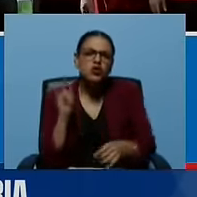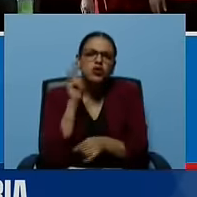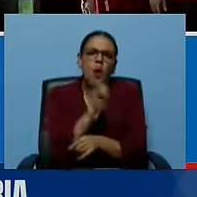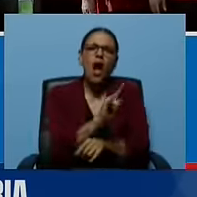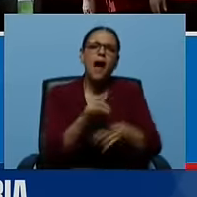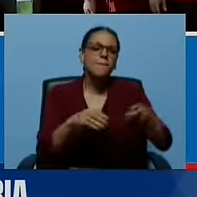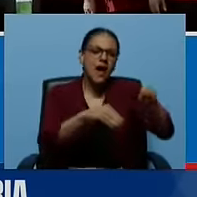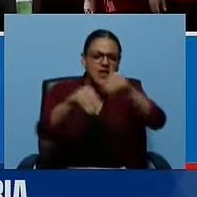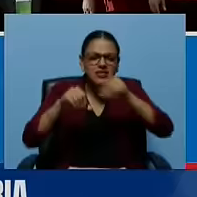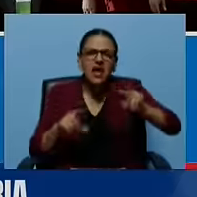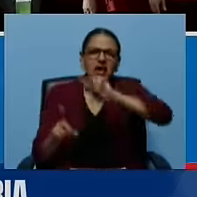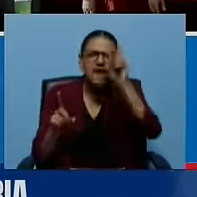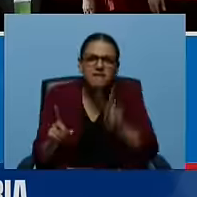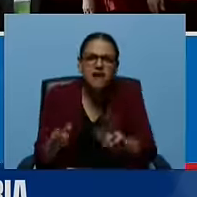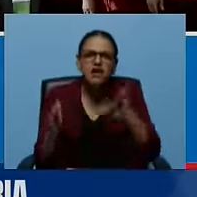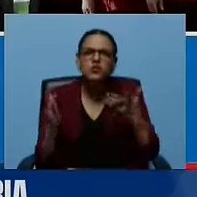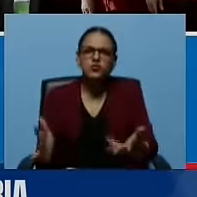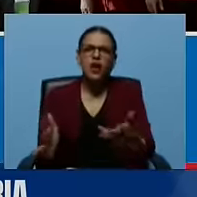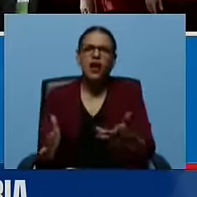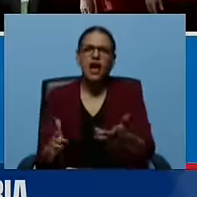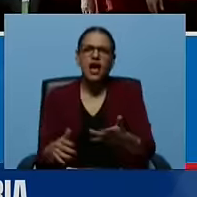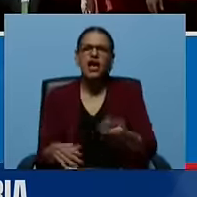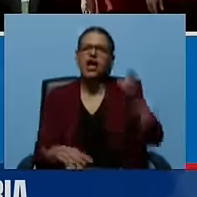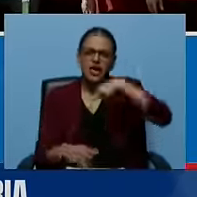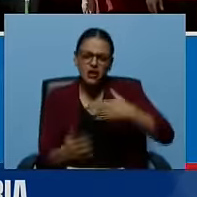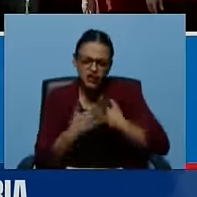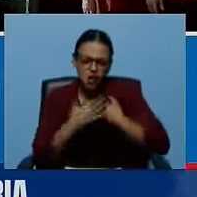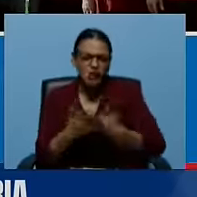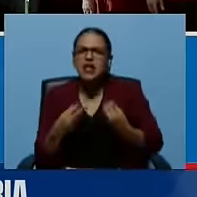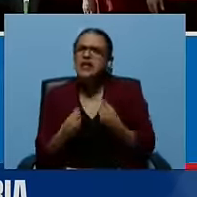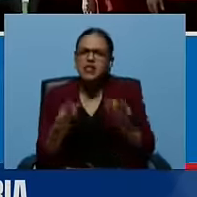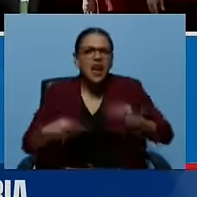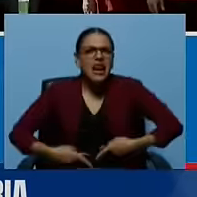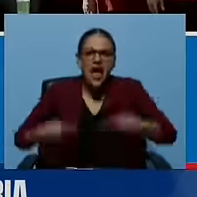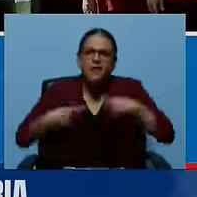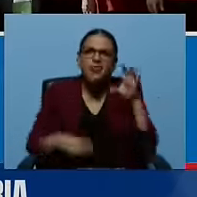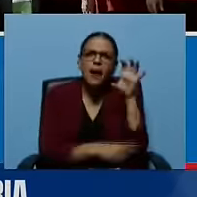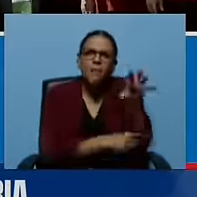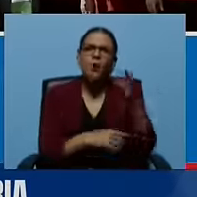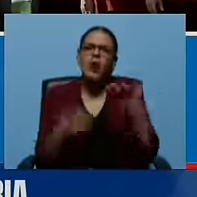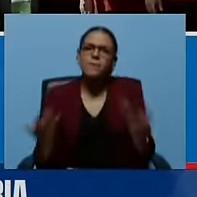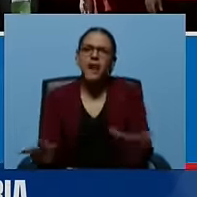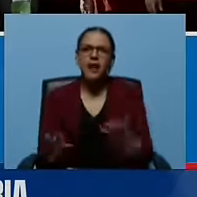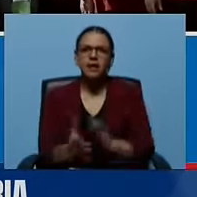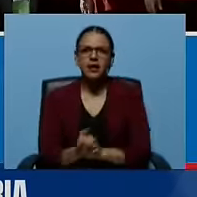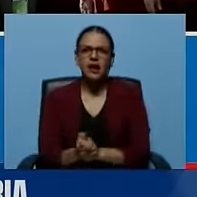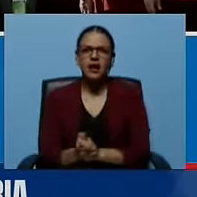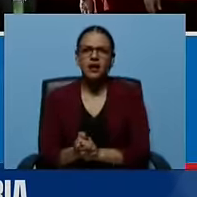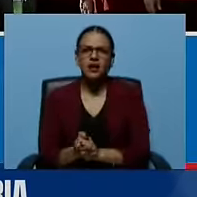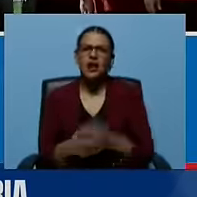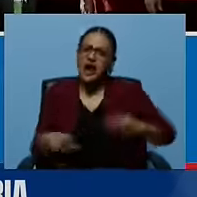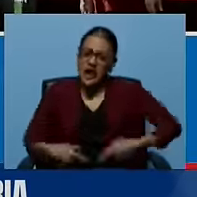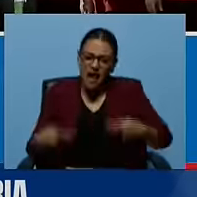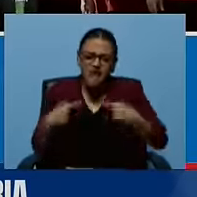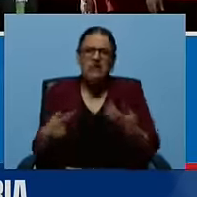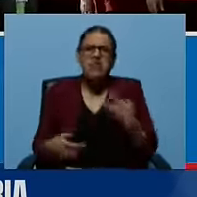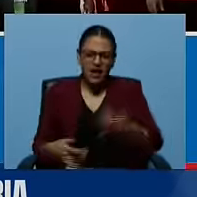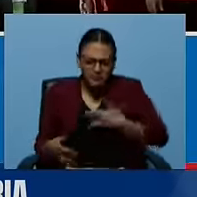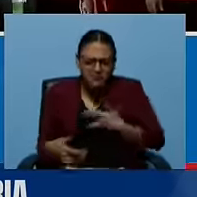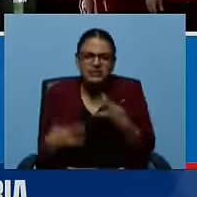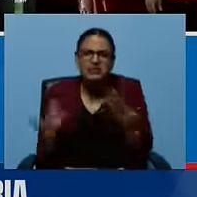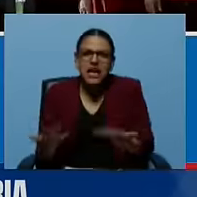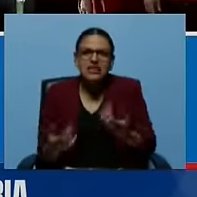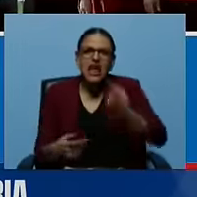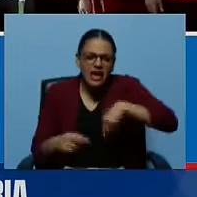llamado Venezuela, cuando uno está dispuesto a dar la vida por esta patria. La vida tiene un sentido, que